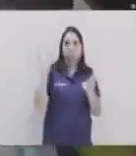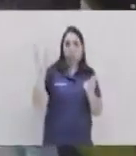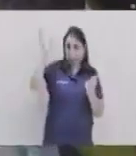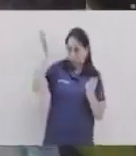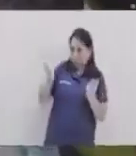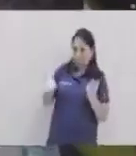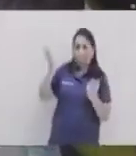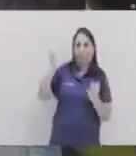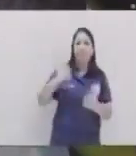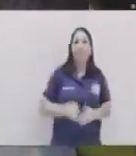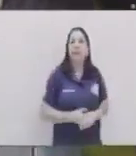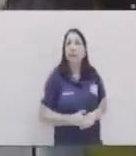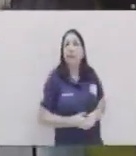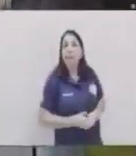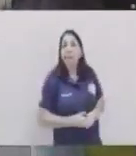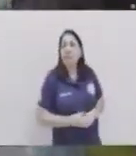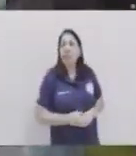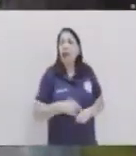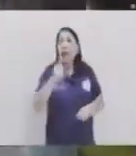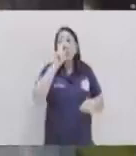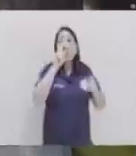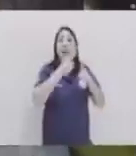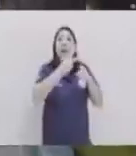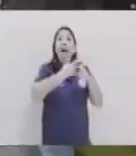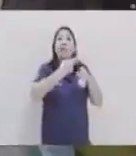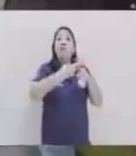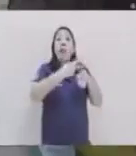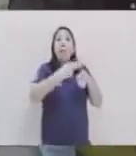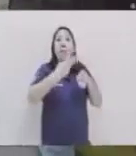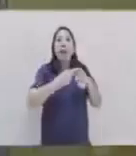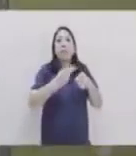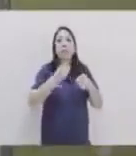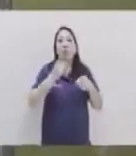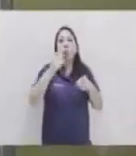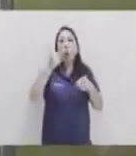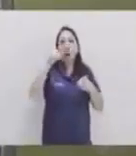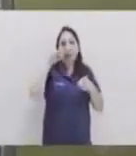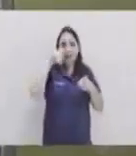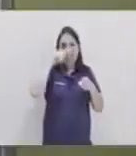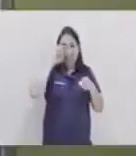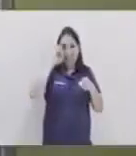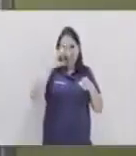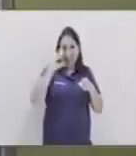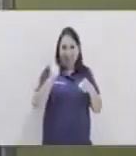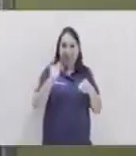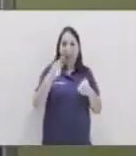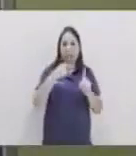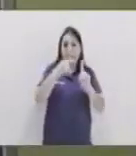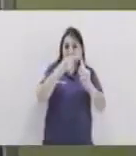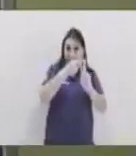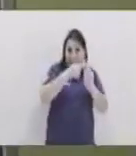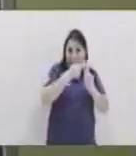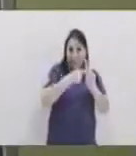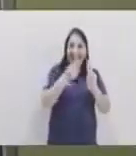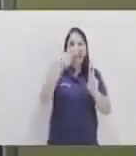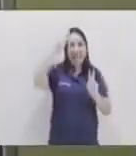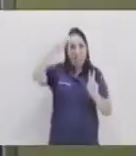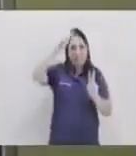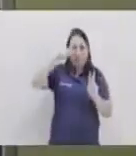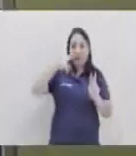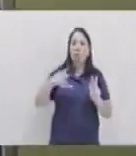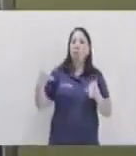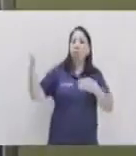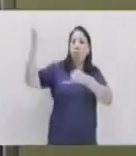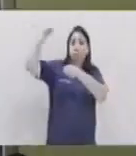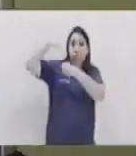un fragmento de poesía azteca, desde donde se posan las águilas, desde donde se yerguen los tigres,